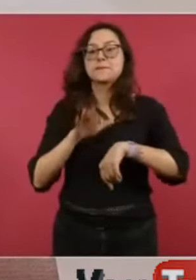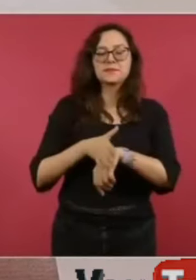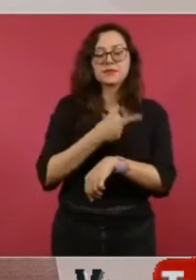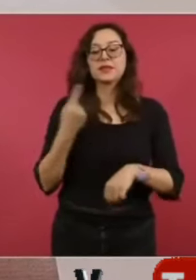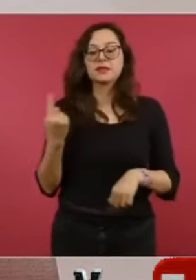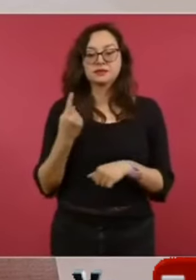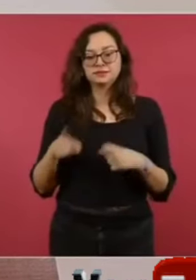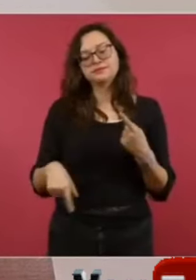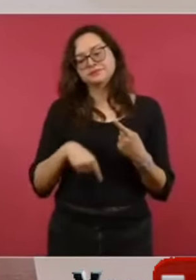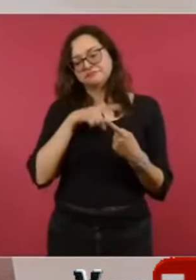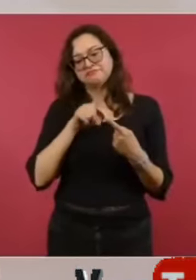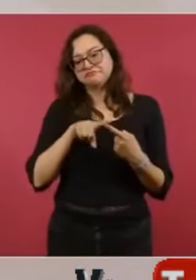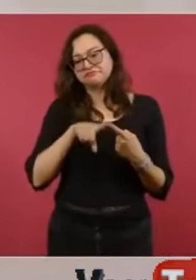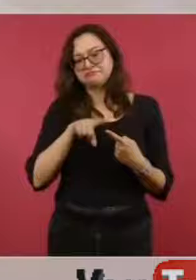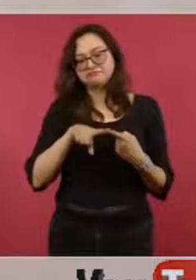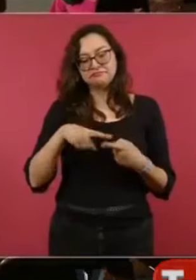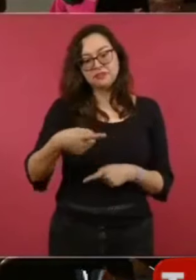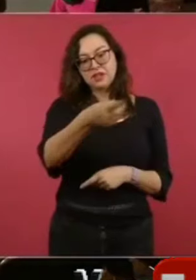muy enojados.